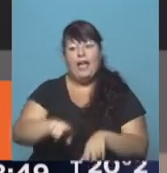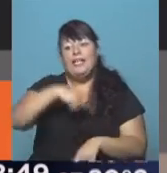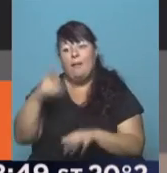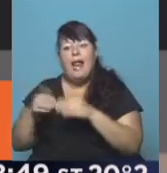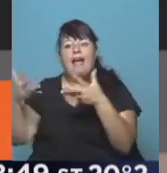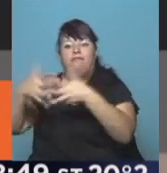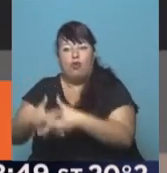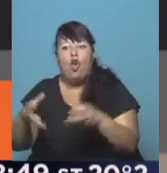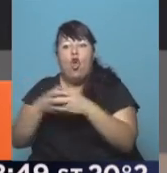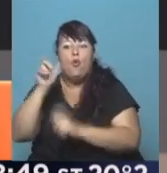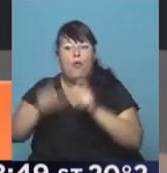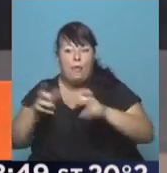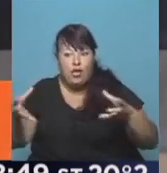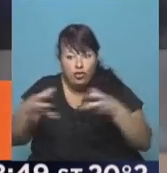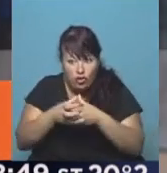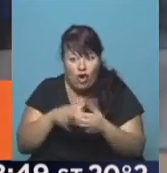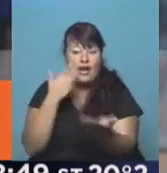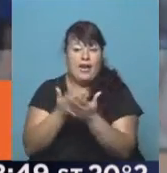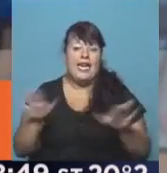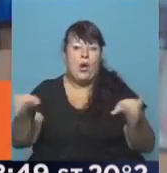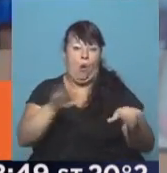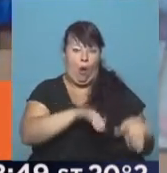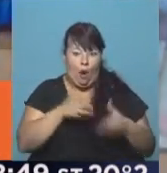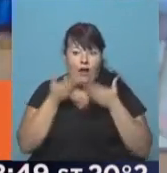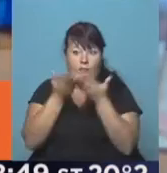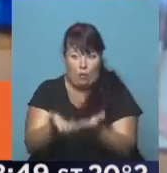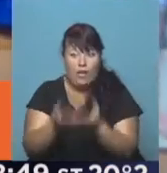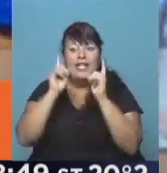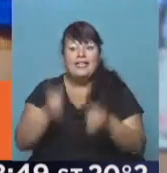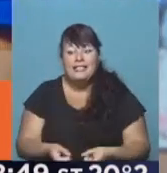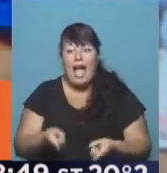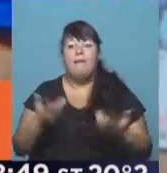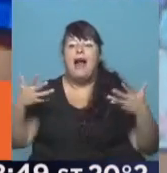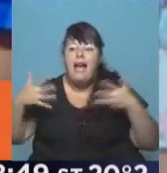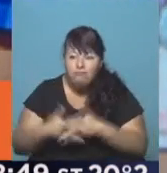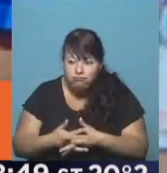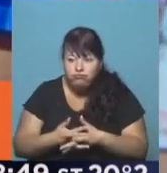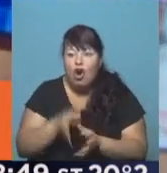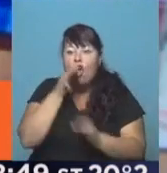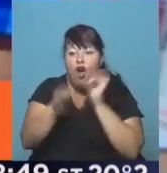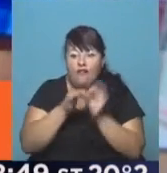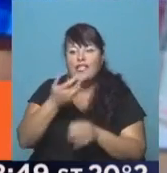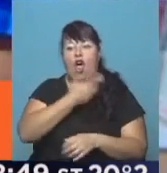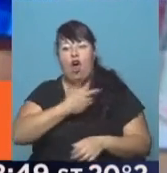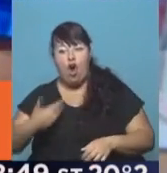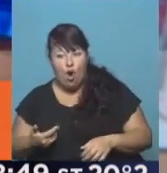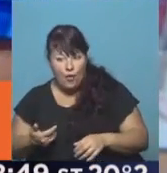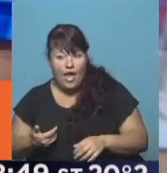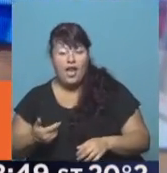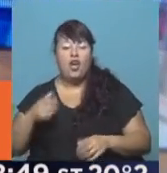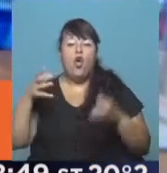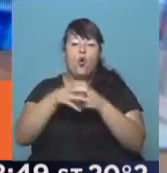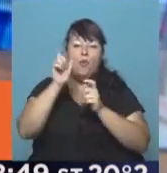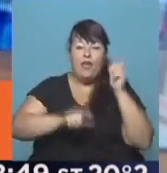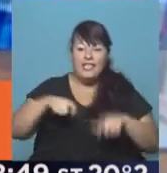significarán con los movimientos sociales llevaran planteos comunes y de hecho y además para articular el diálogo entre el gobierno y las organizaciones